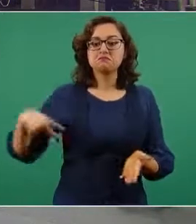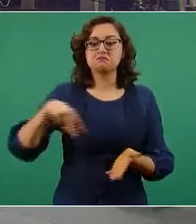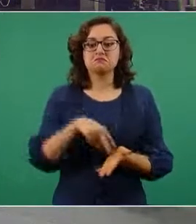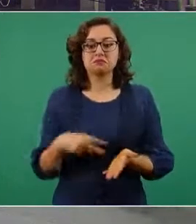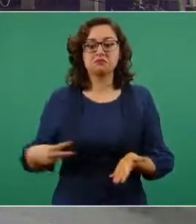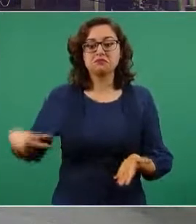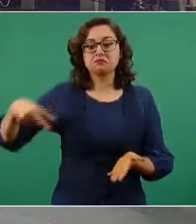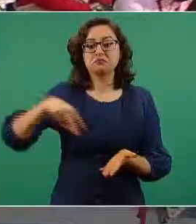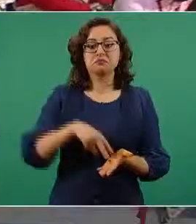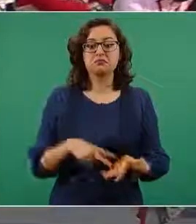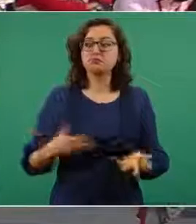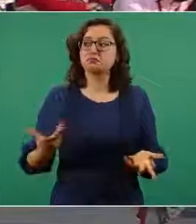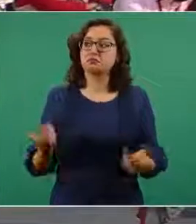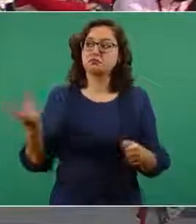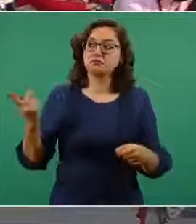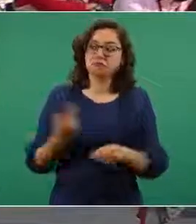año,